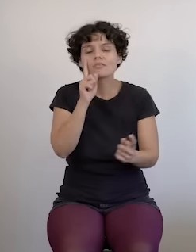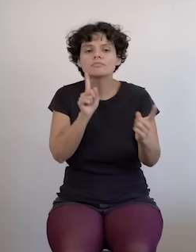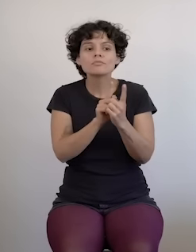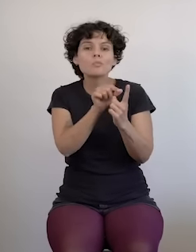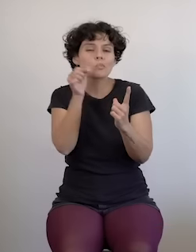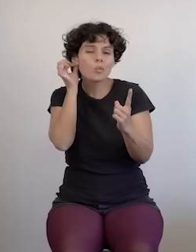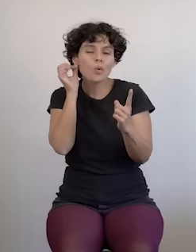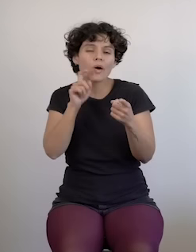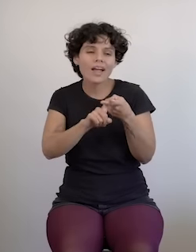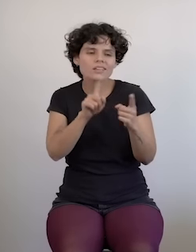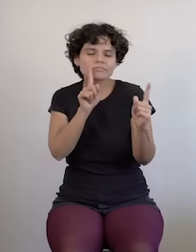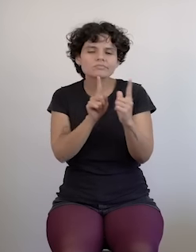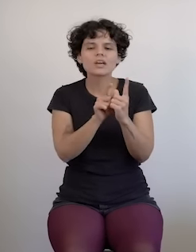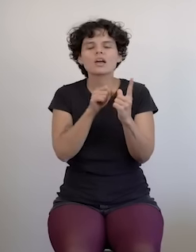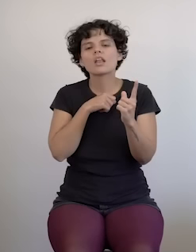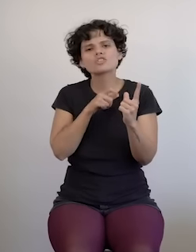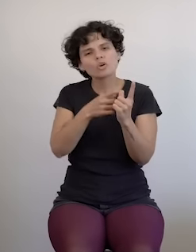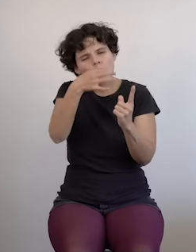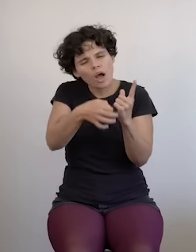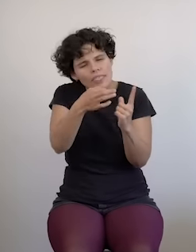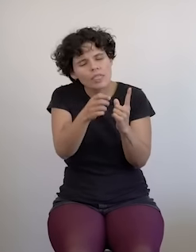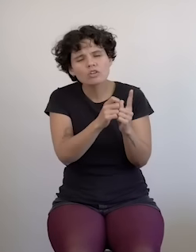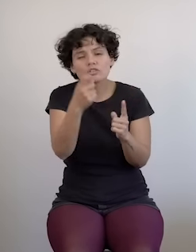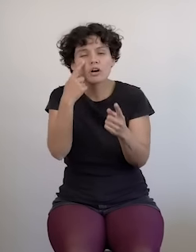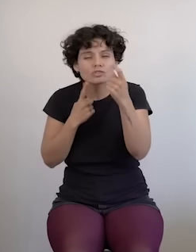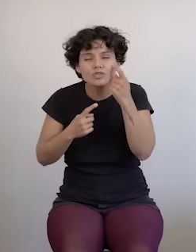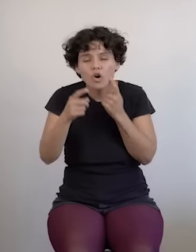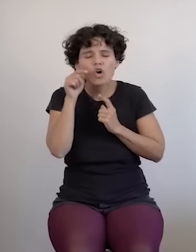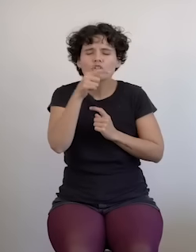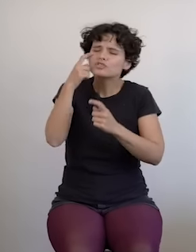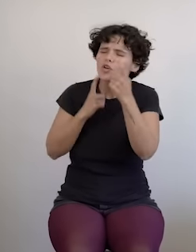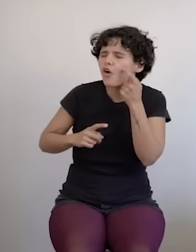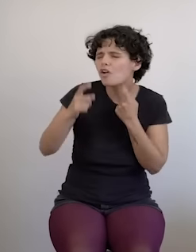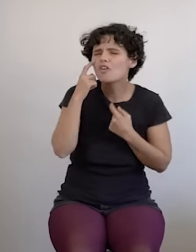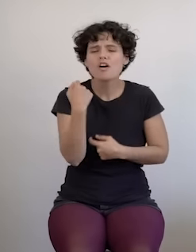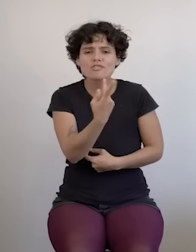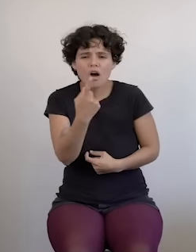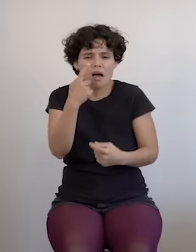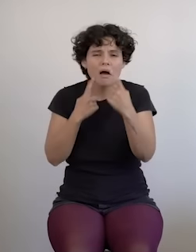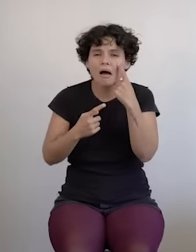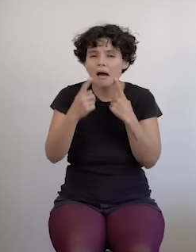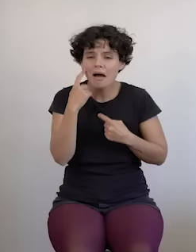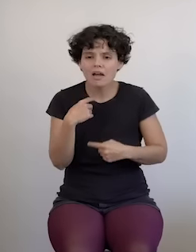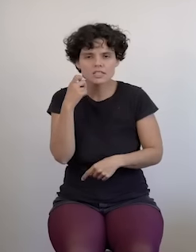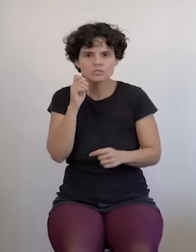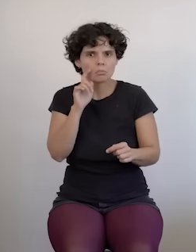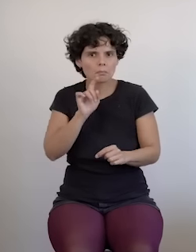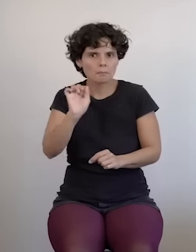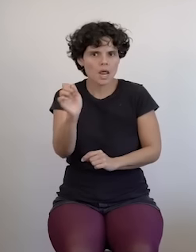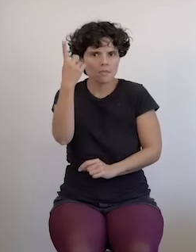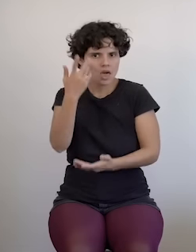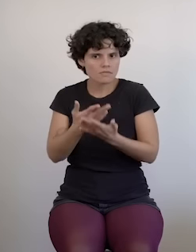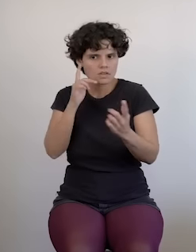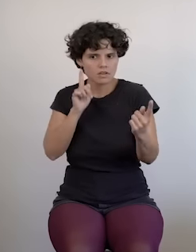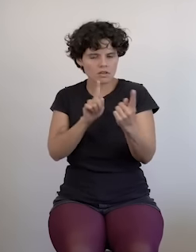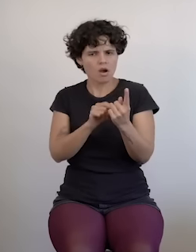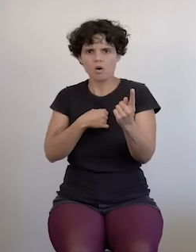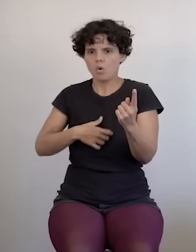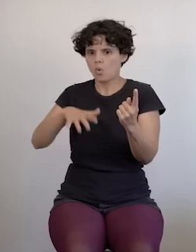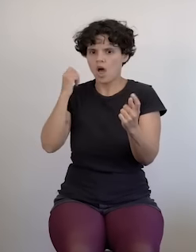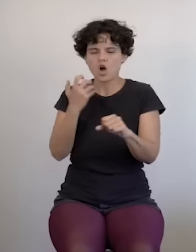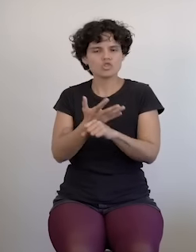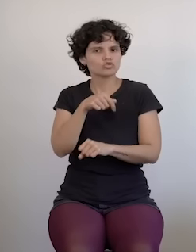guada a ella así, y se pone a llorar conmigo, hermano. Y yo, ¡ay! Primera persona que llora así. Y dije, no, esta